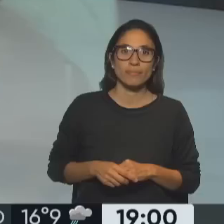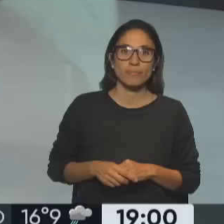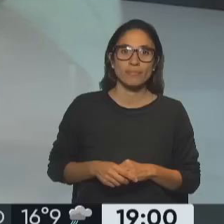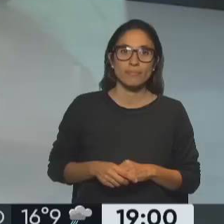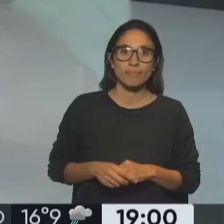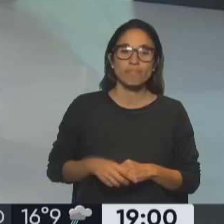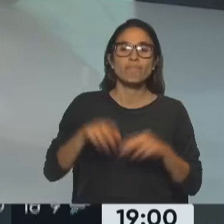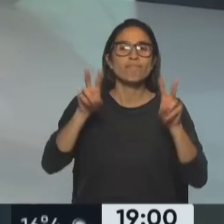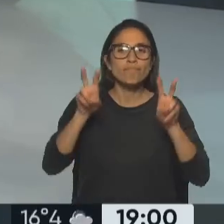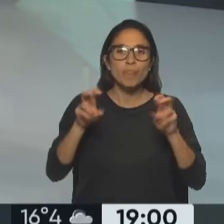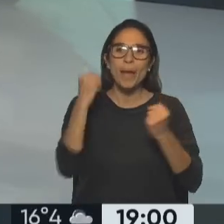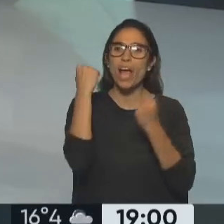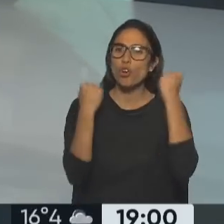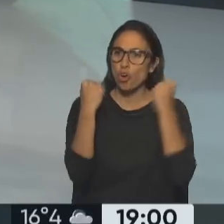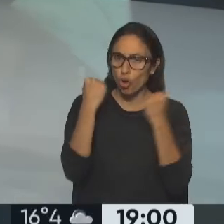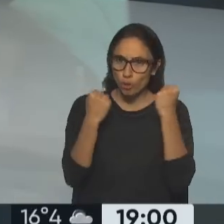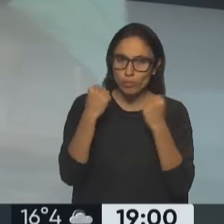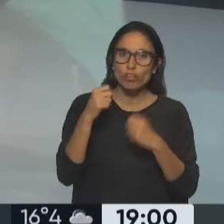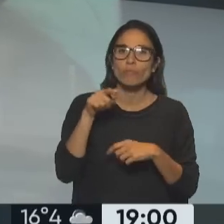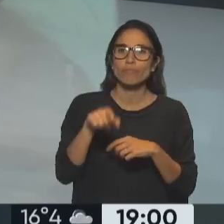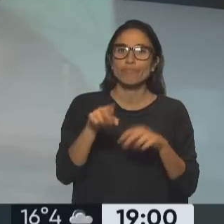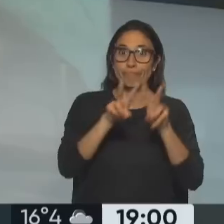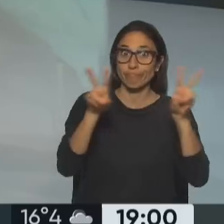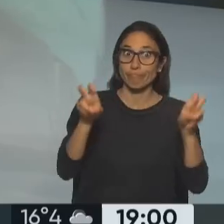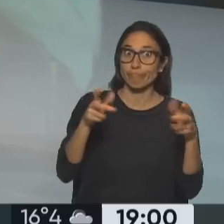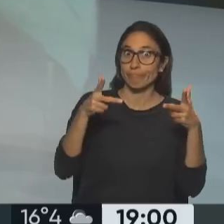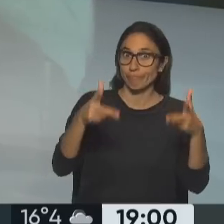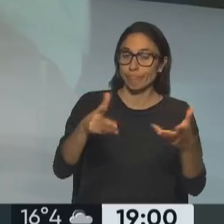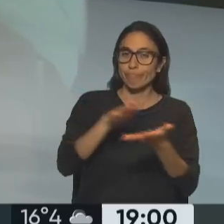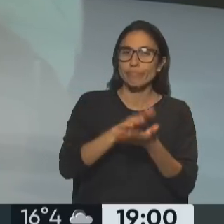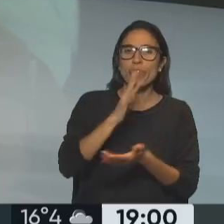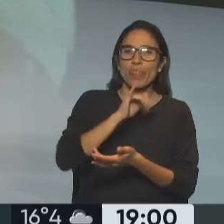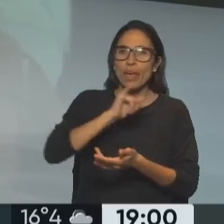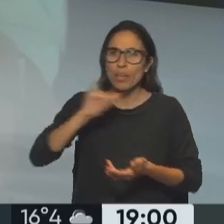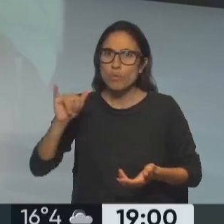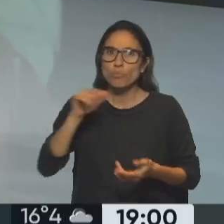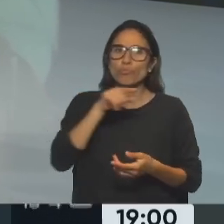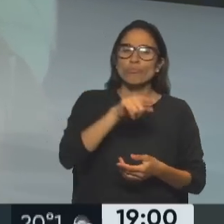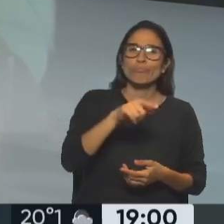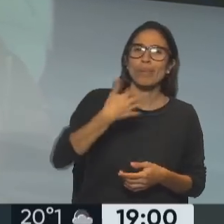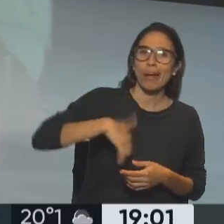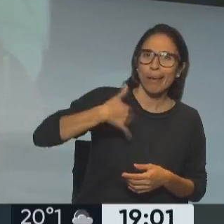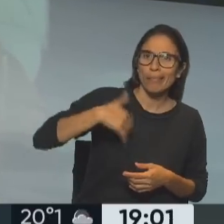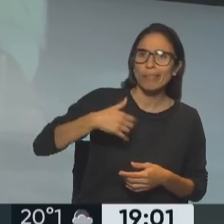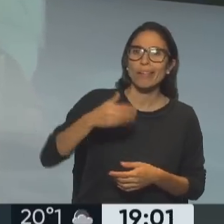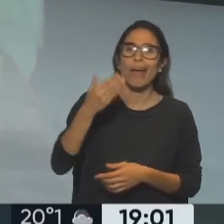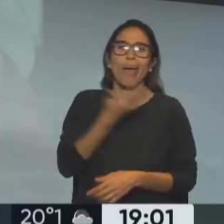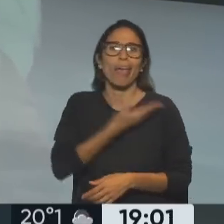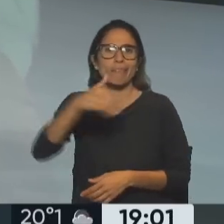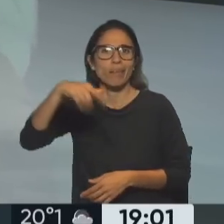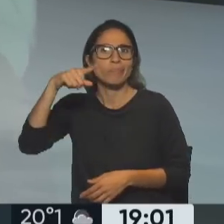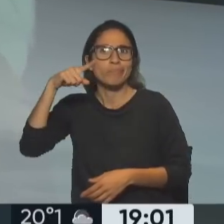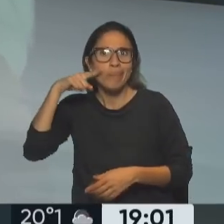Y pasamos al ámbito económico, como decíamos en el título, una grave denuncia con respecto a la relación de la República Argentina con el Fondo Monetario que se conoció en medio